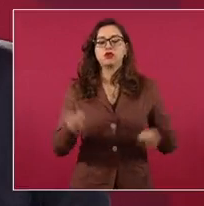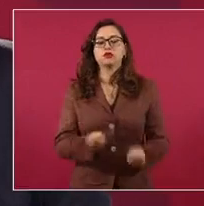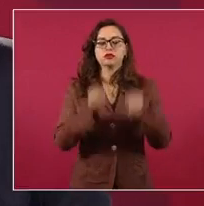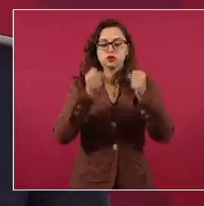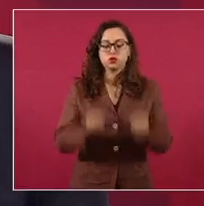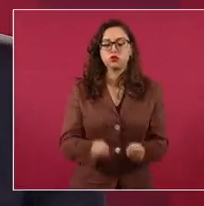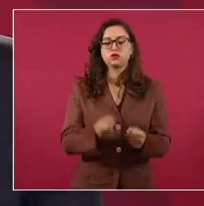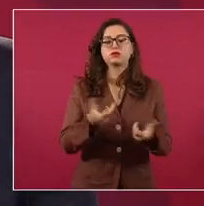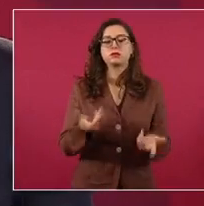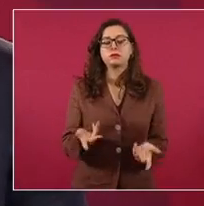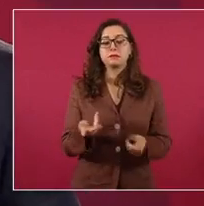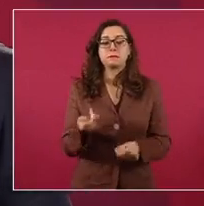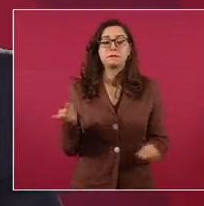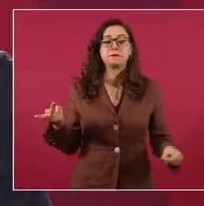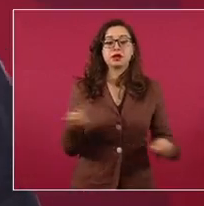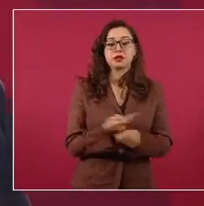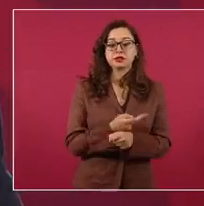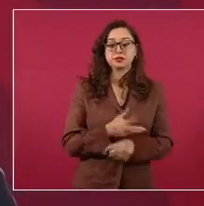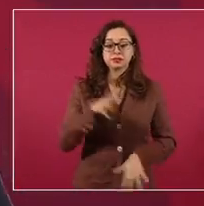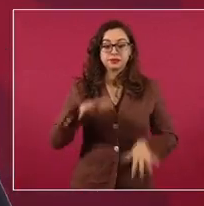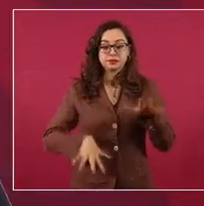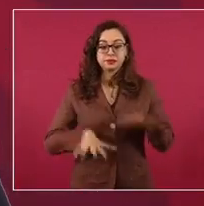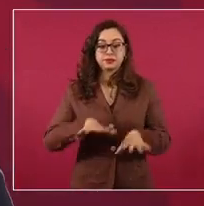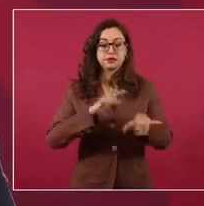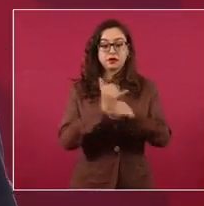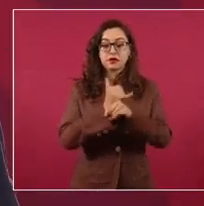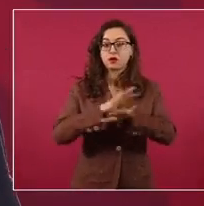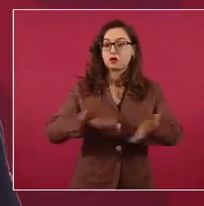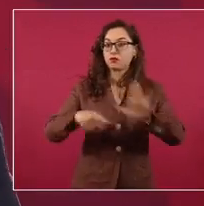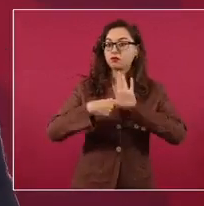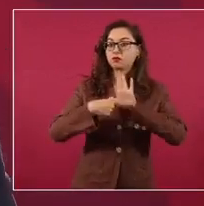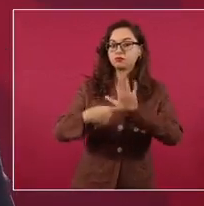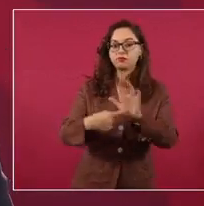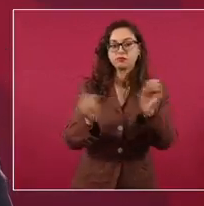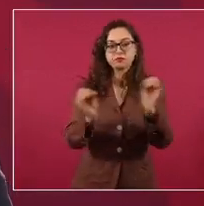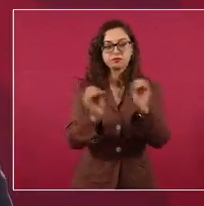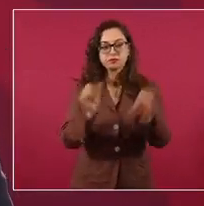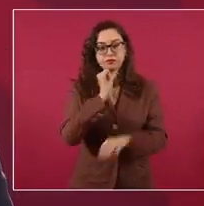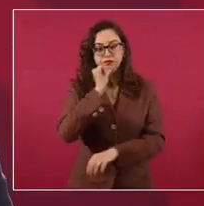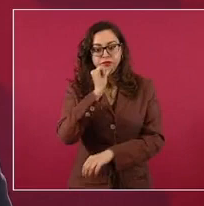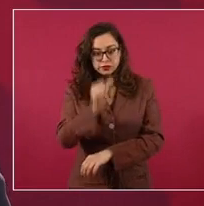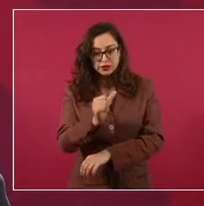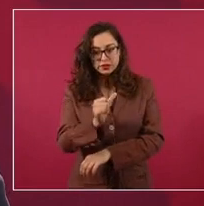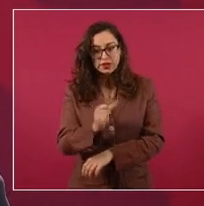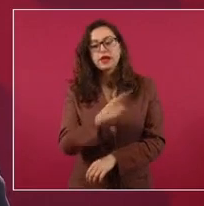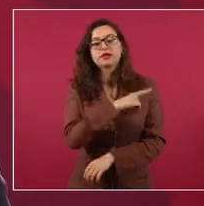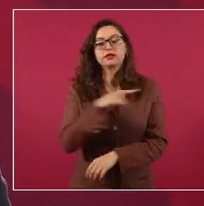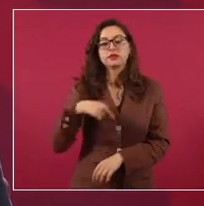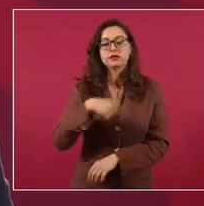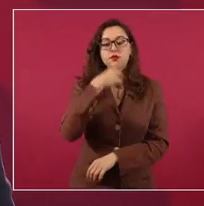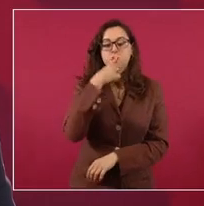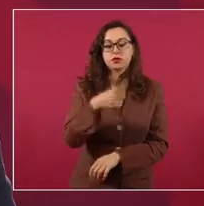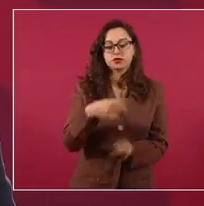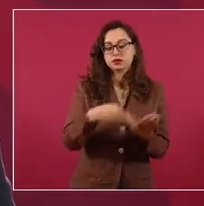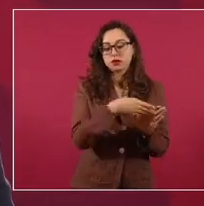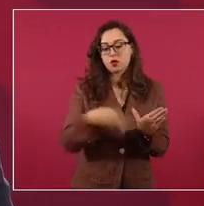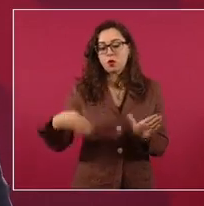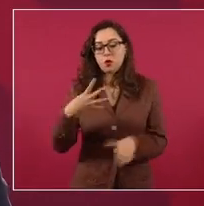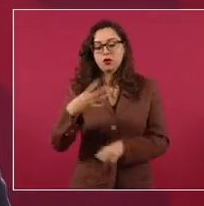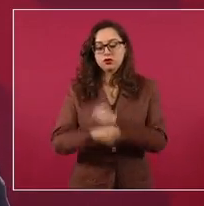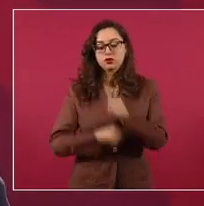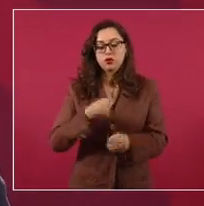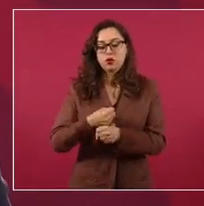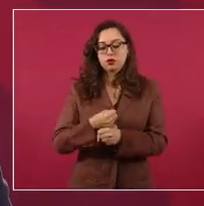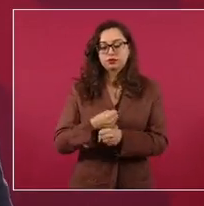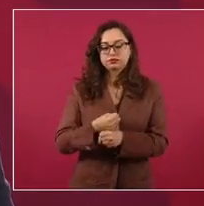y en muchas ocasiones esta información no se toma en cuenta. Hay que señalar que en lo que va de este gobierno se han